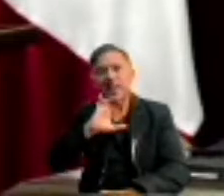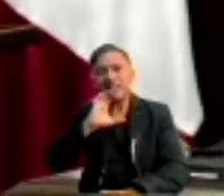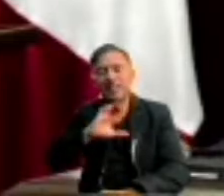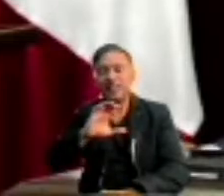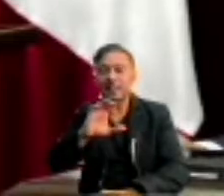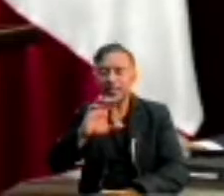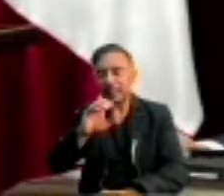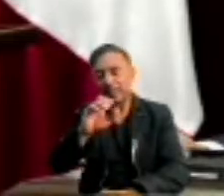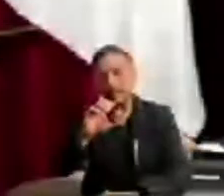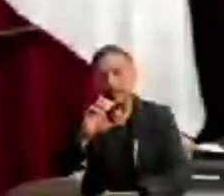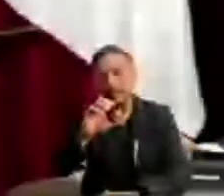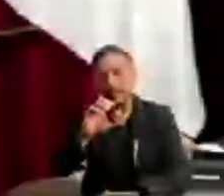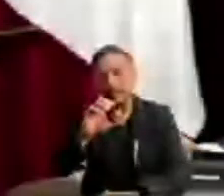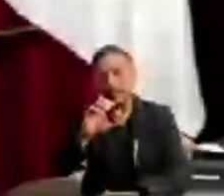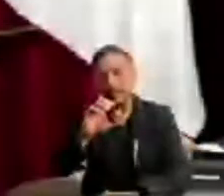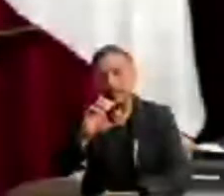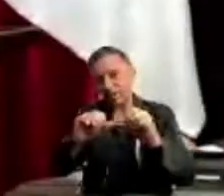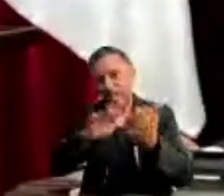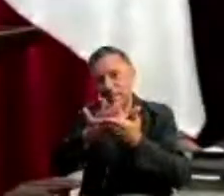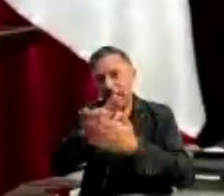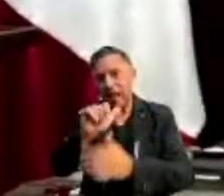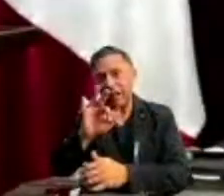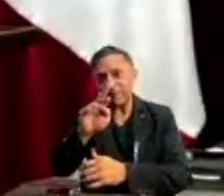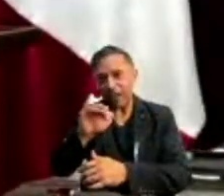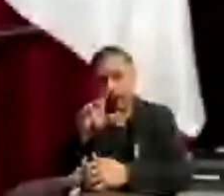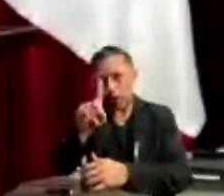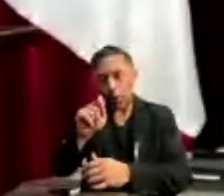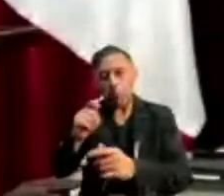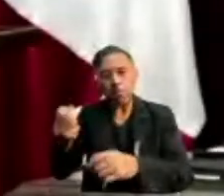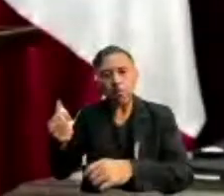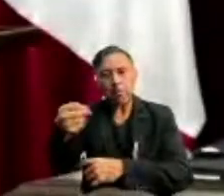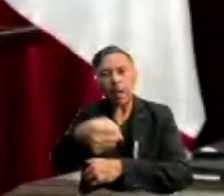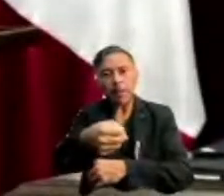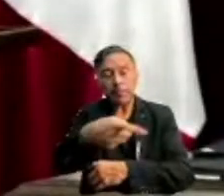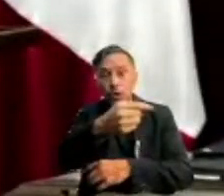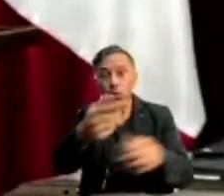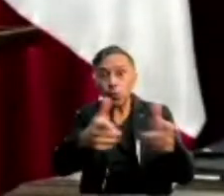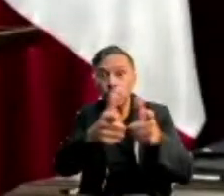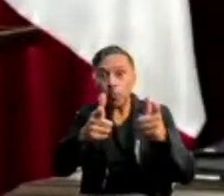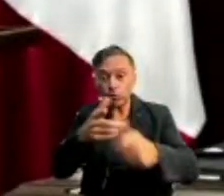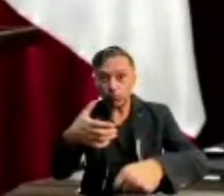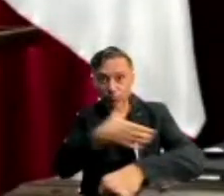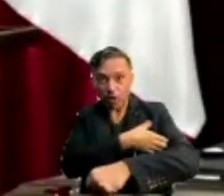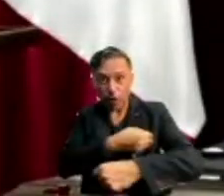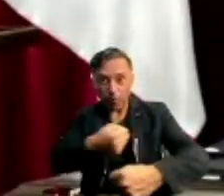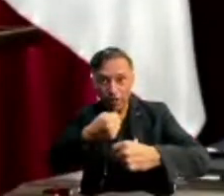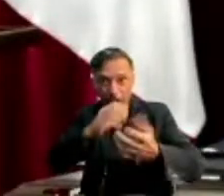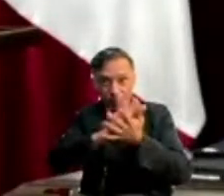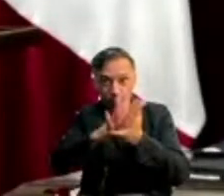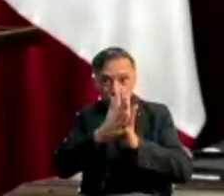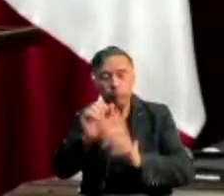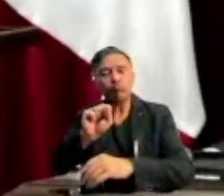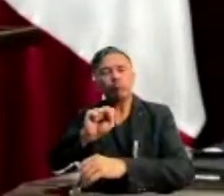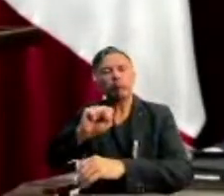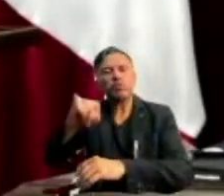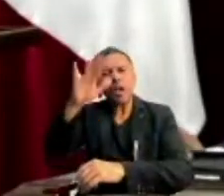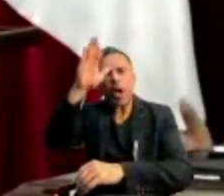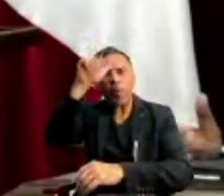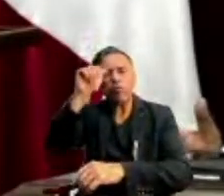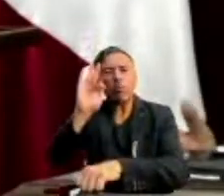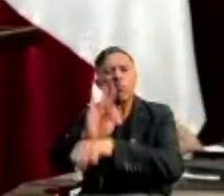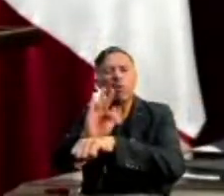tanto, contó con el visto bueno de los grupos de poder para ser impuesto como gobernador interino, a